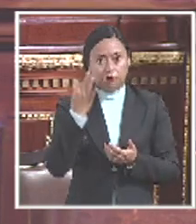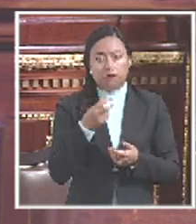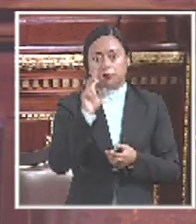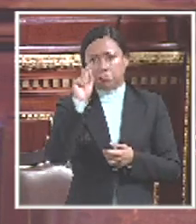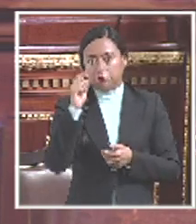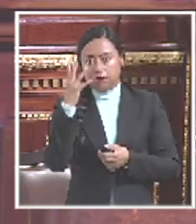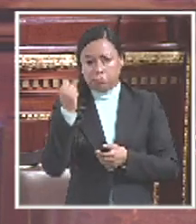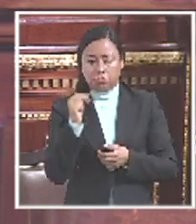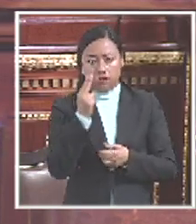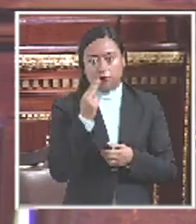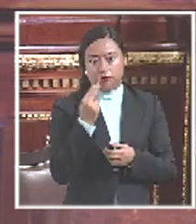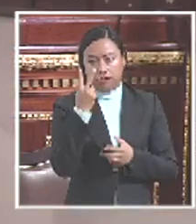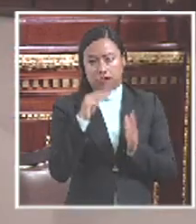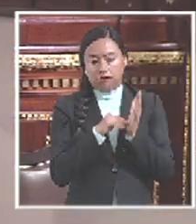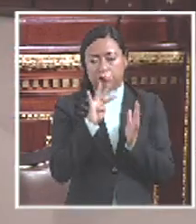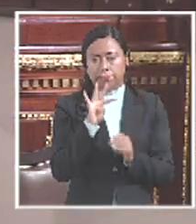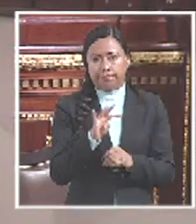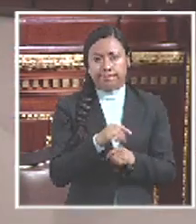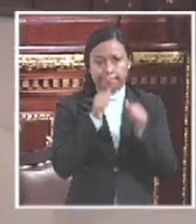atención, muchas gracias.